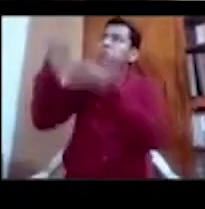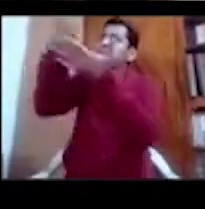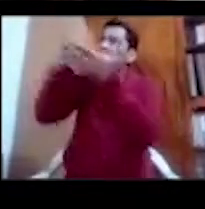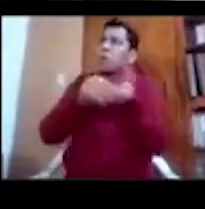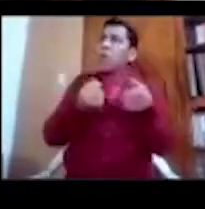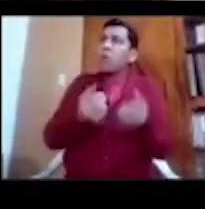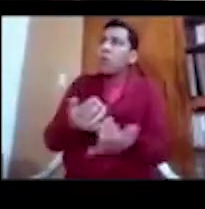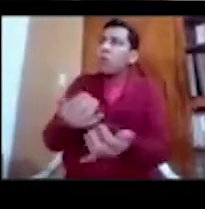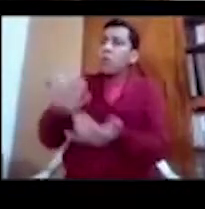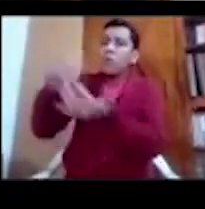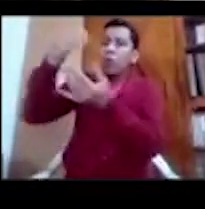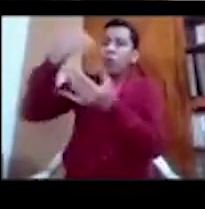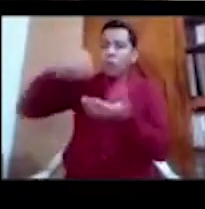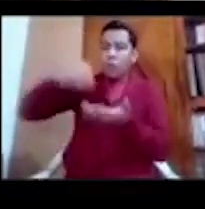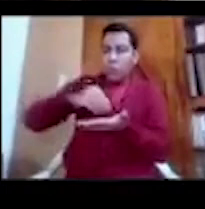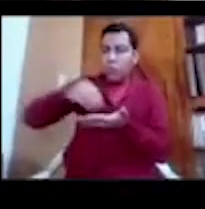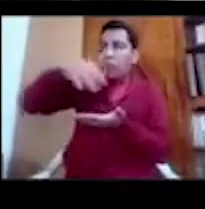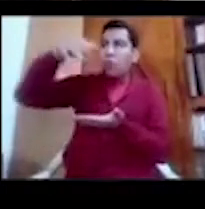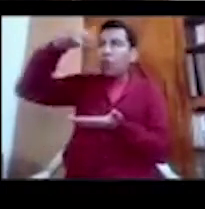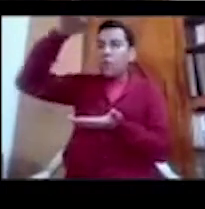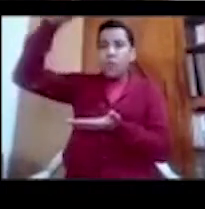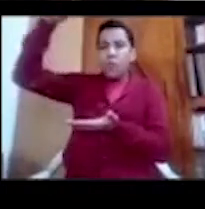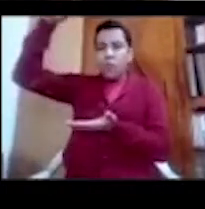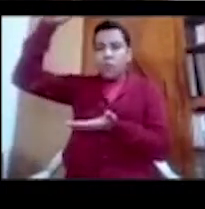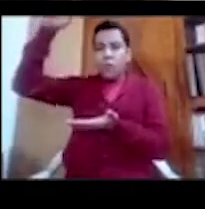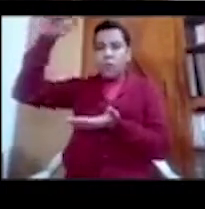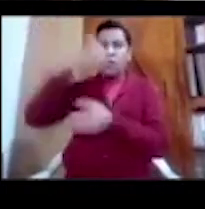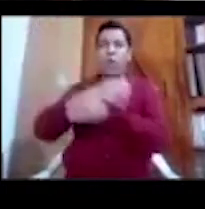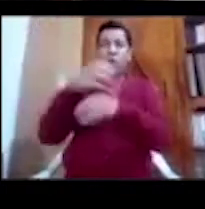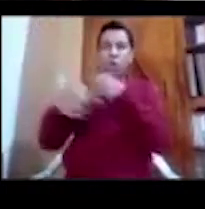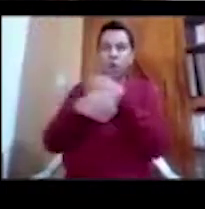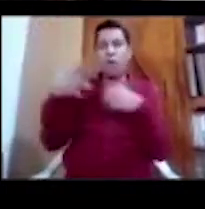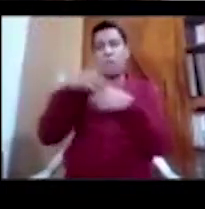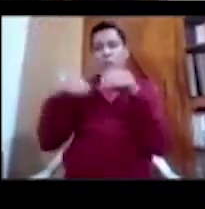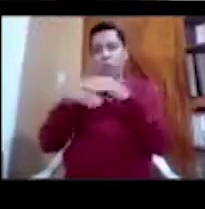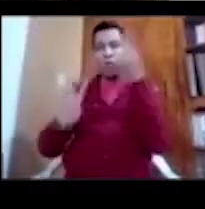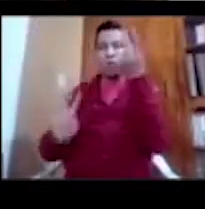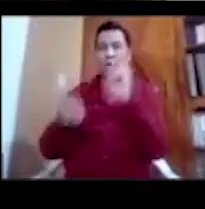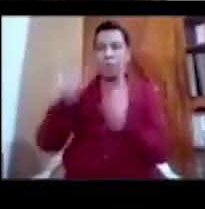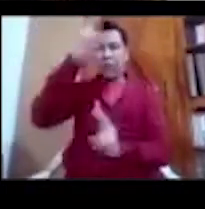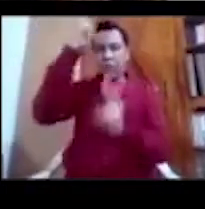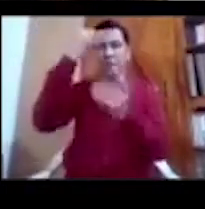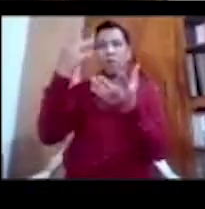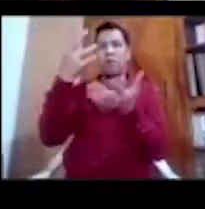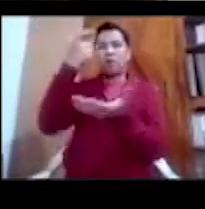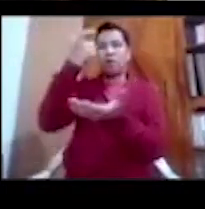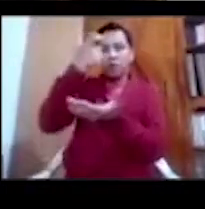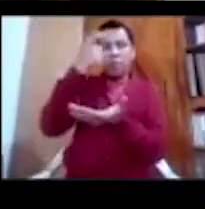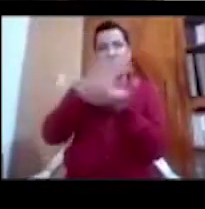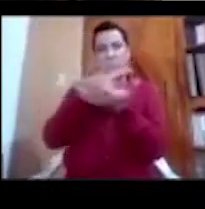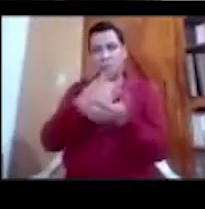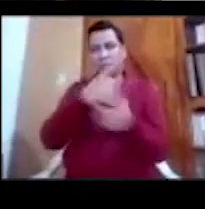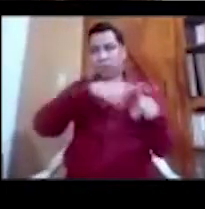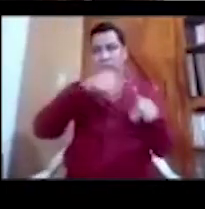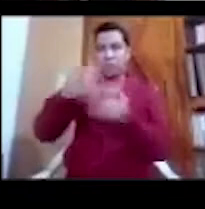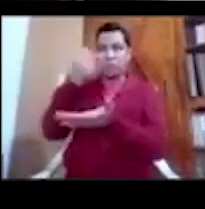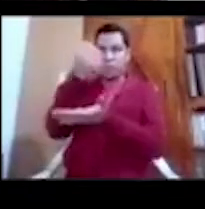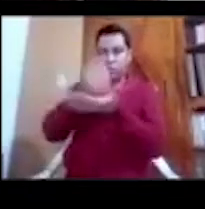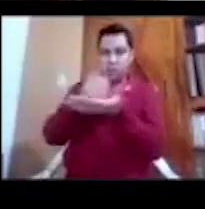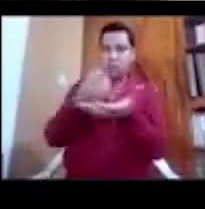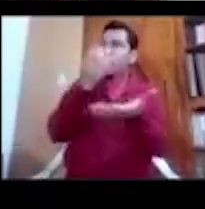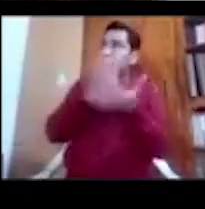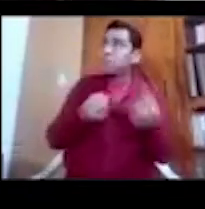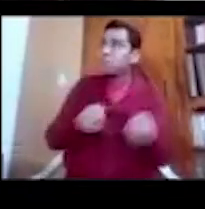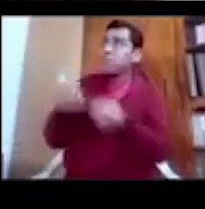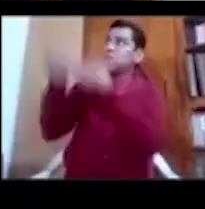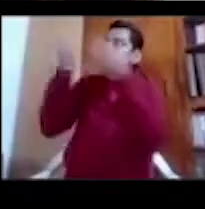fines de conquista, de expansión militar, de obtención de tributos. Pero lo que aquí me importa destacar es que la